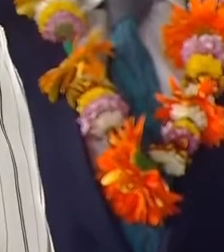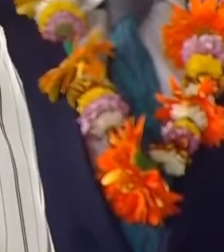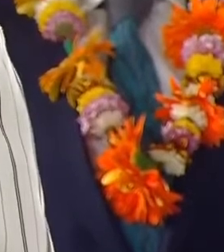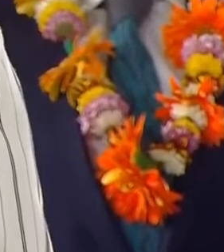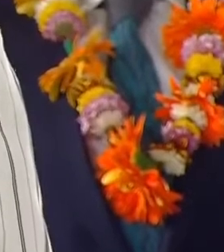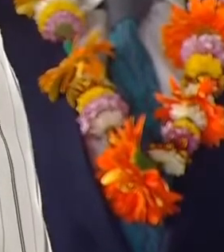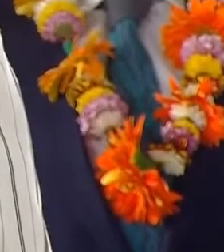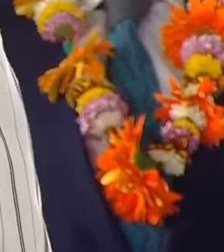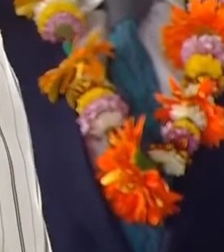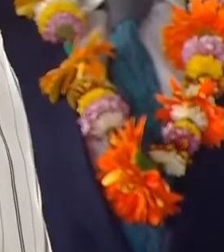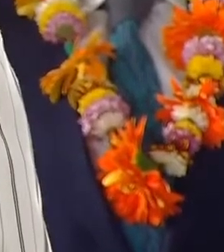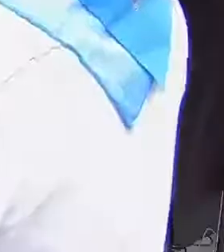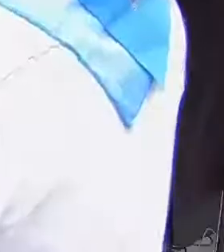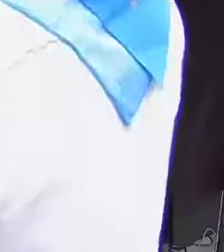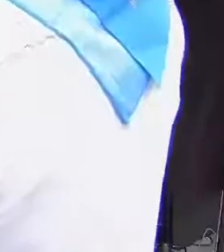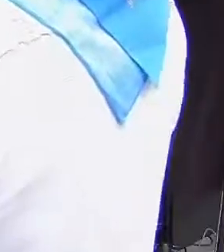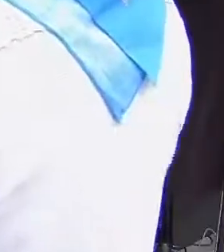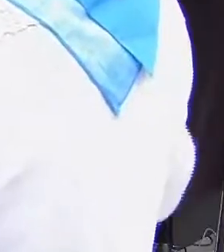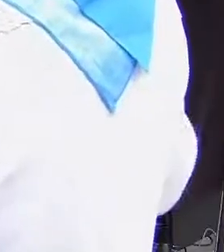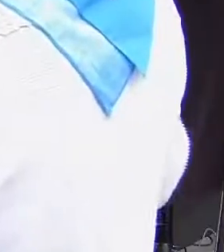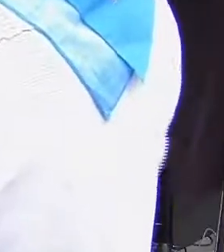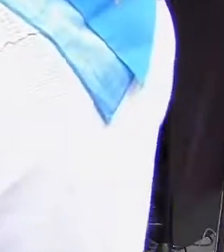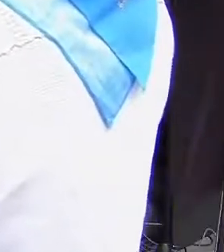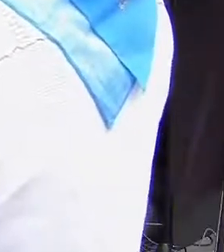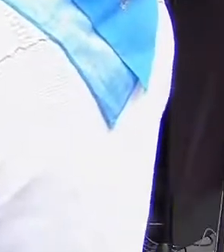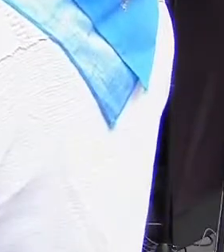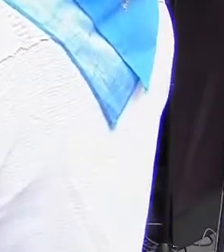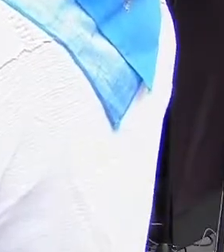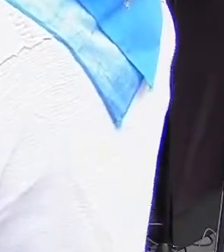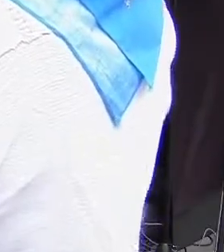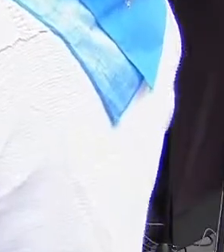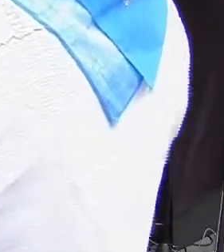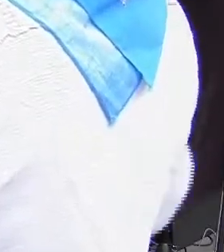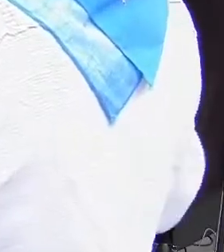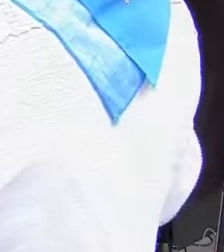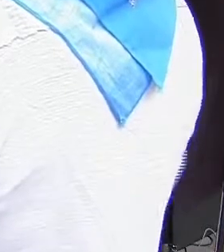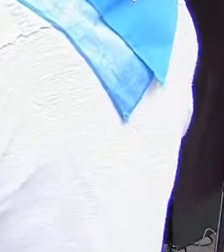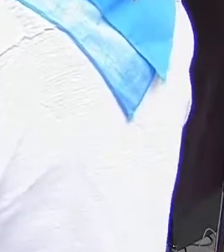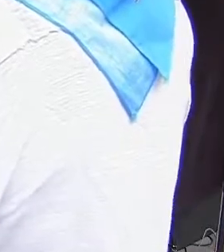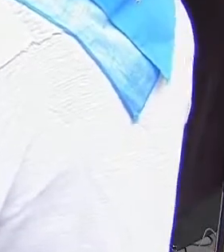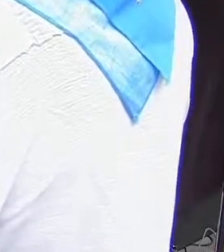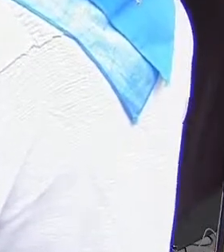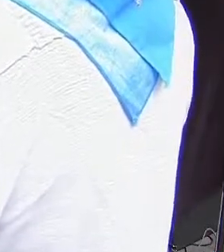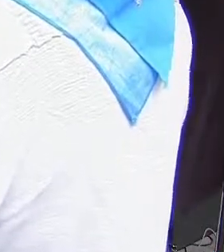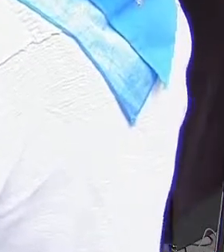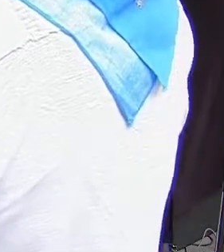Iwaptotepus Clauel Cueponis, Iwan Hueliki Maclal